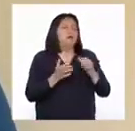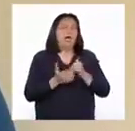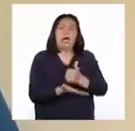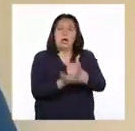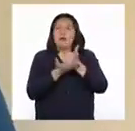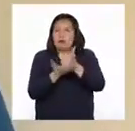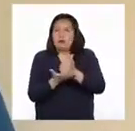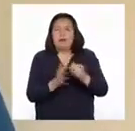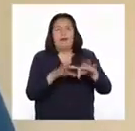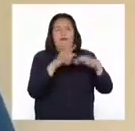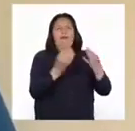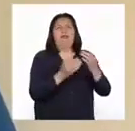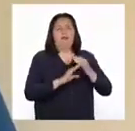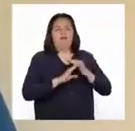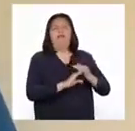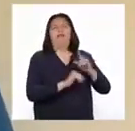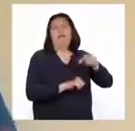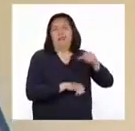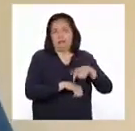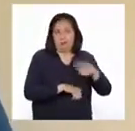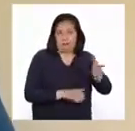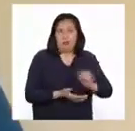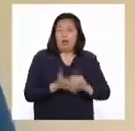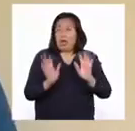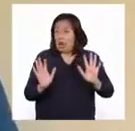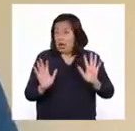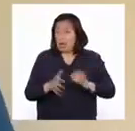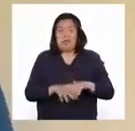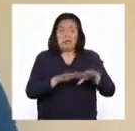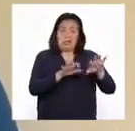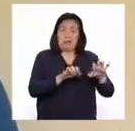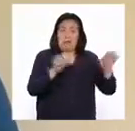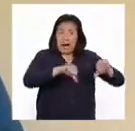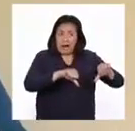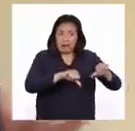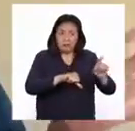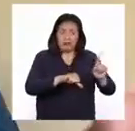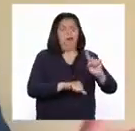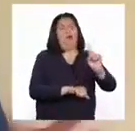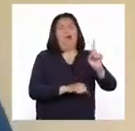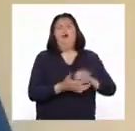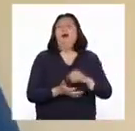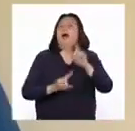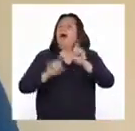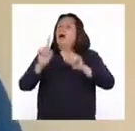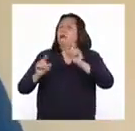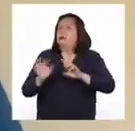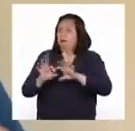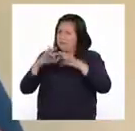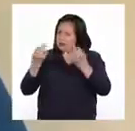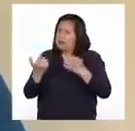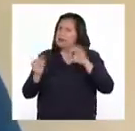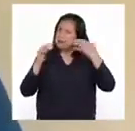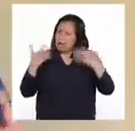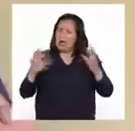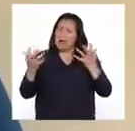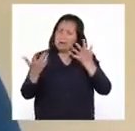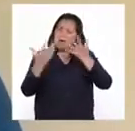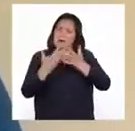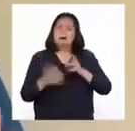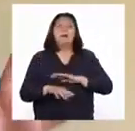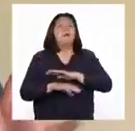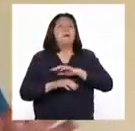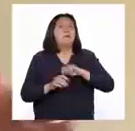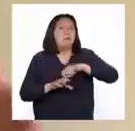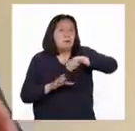enfrentar de mejor manera estos eventos. Pero no todo con las heladas es malo. De hecho, algunas familias que se han adaptado preparan